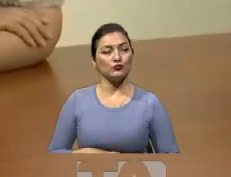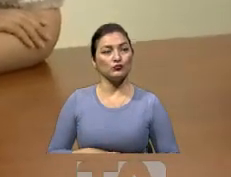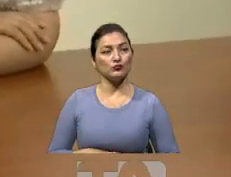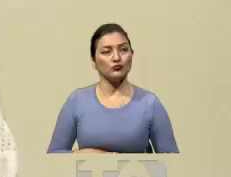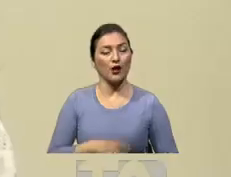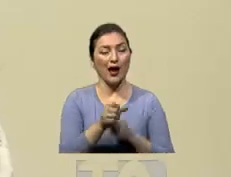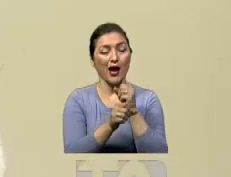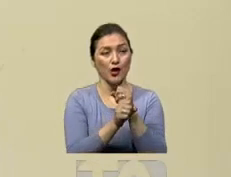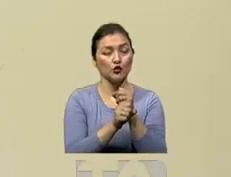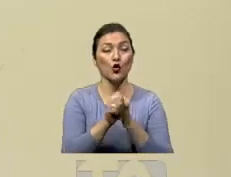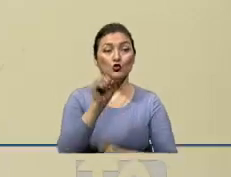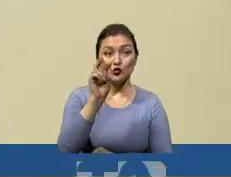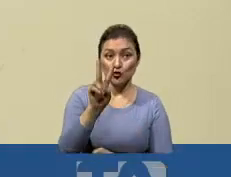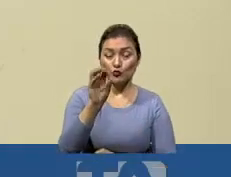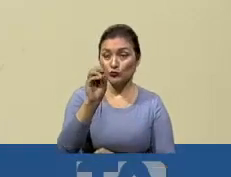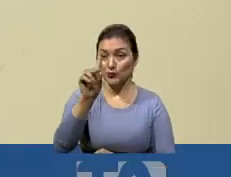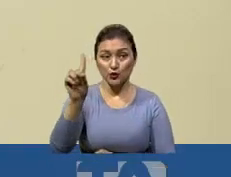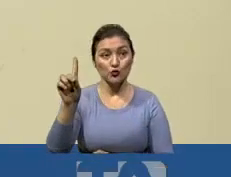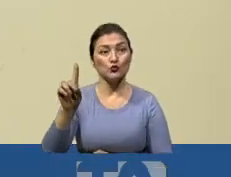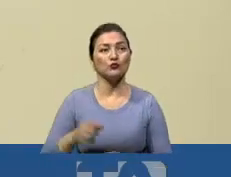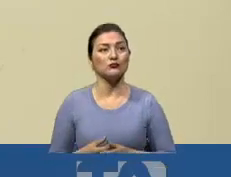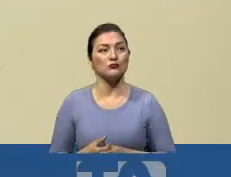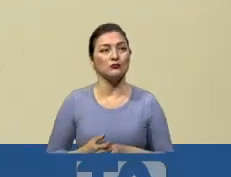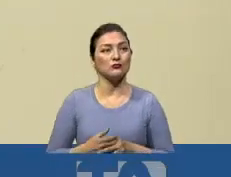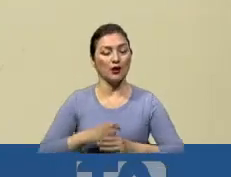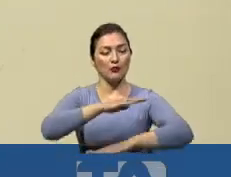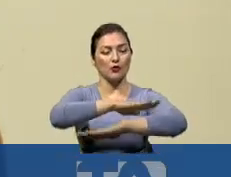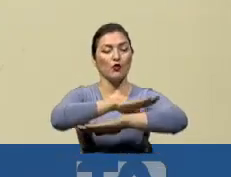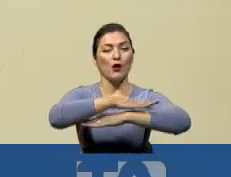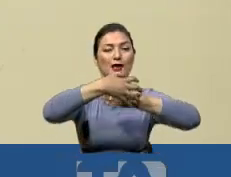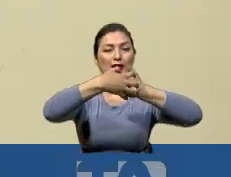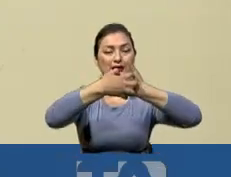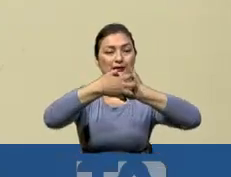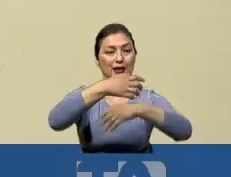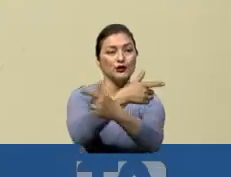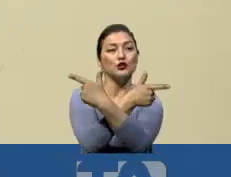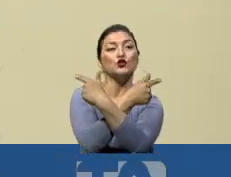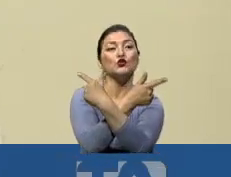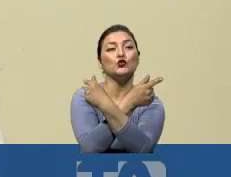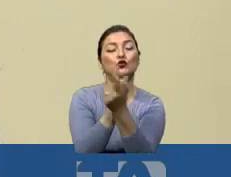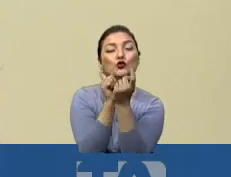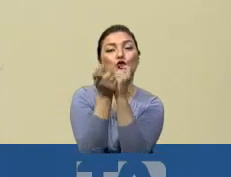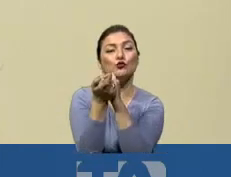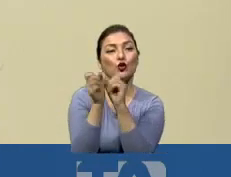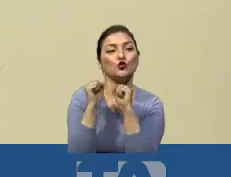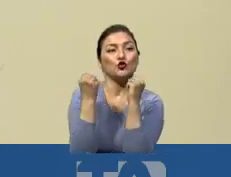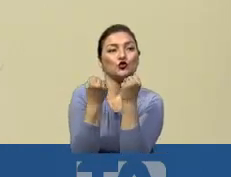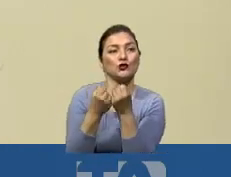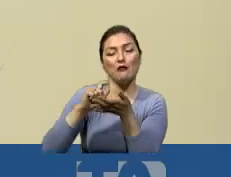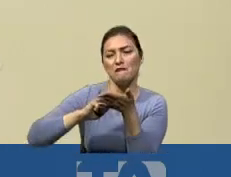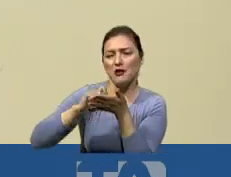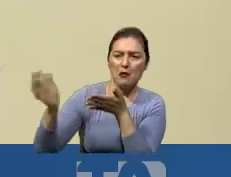2021 una plataforma como en twitter pero para el cambio social donde puedes unir firmas